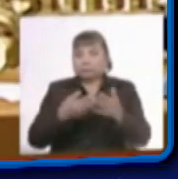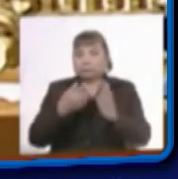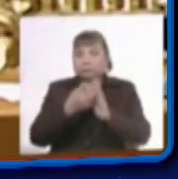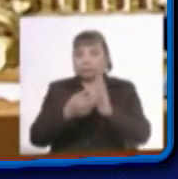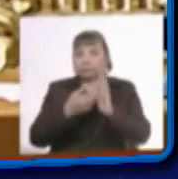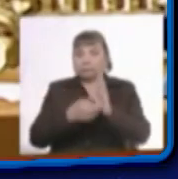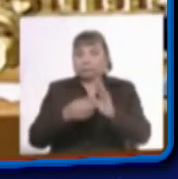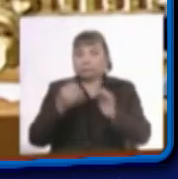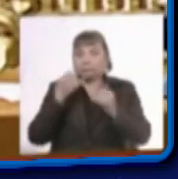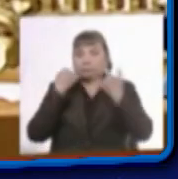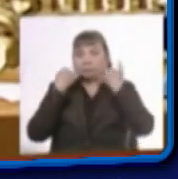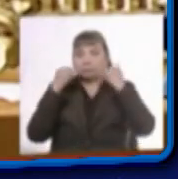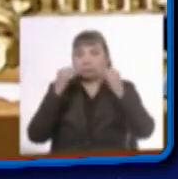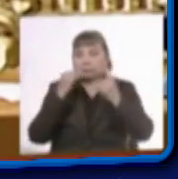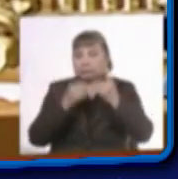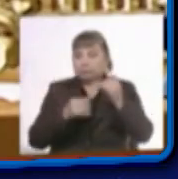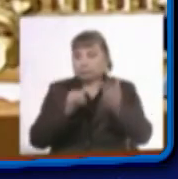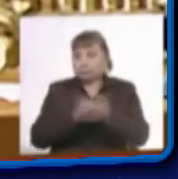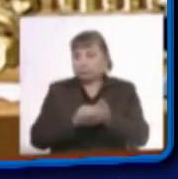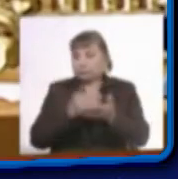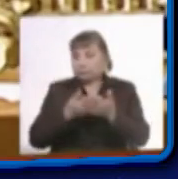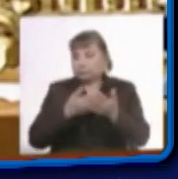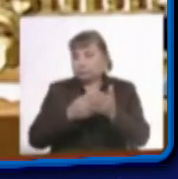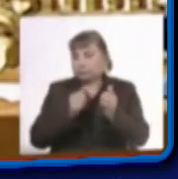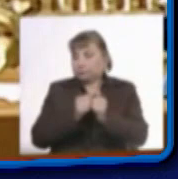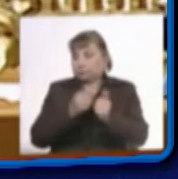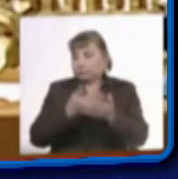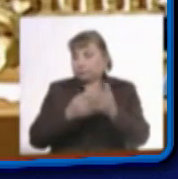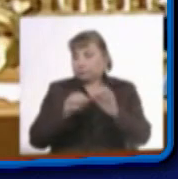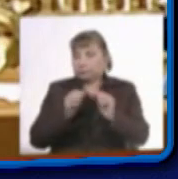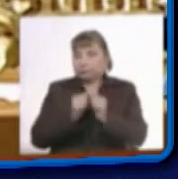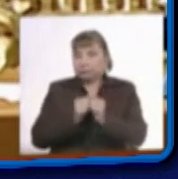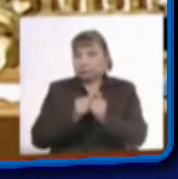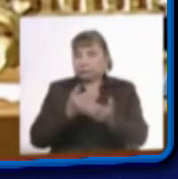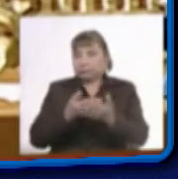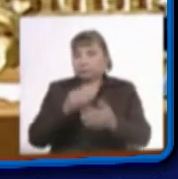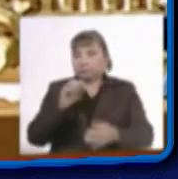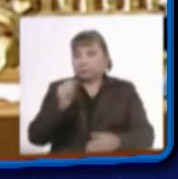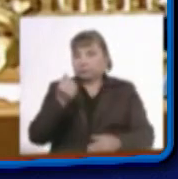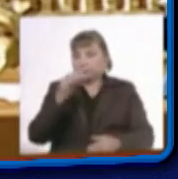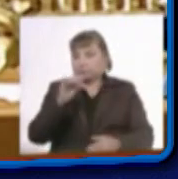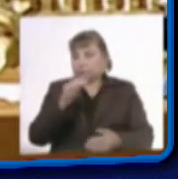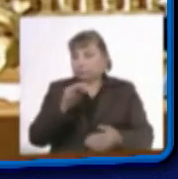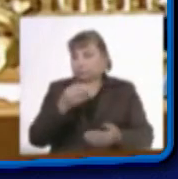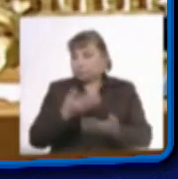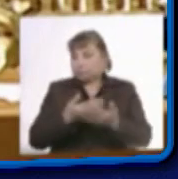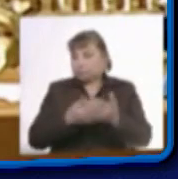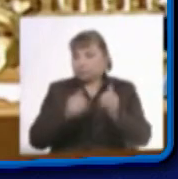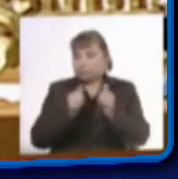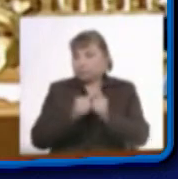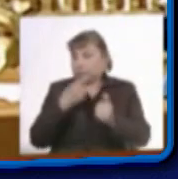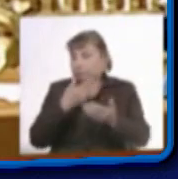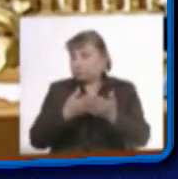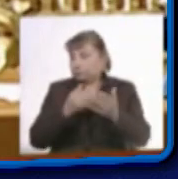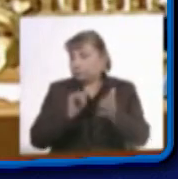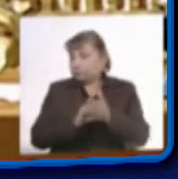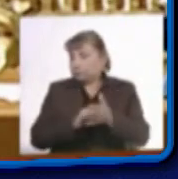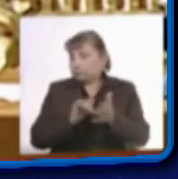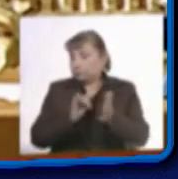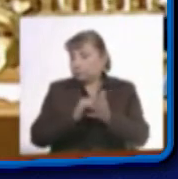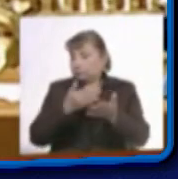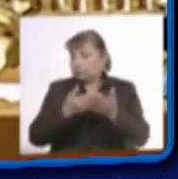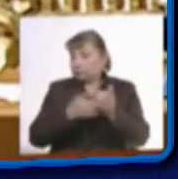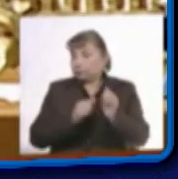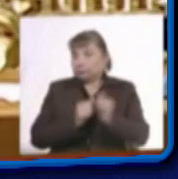invitar al presidente de la república al pleno del congreso para que haga su defensa y ese mismo día siete de diciembre